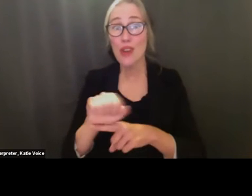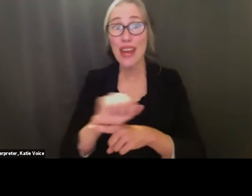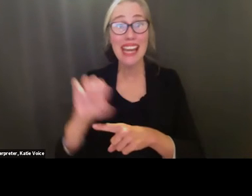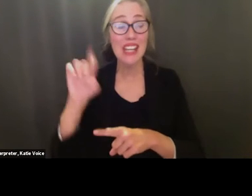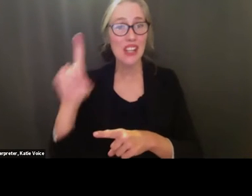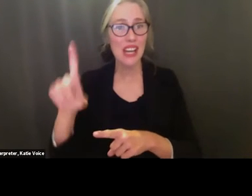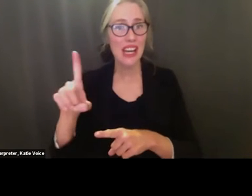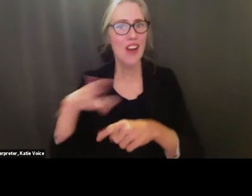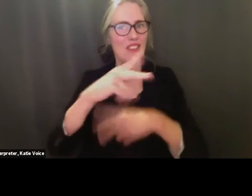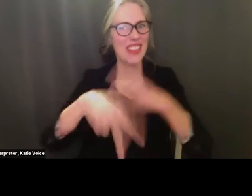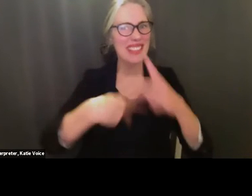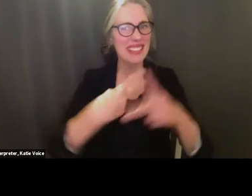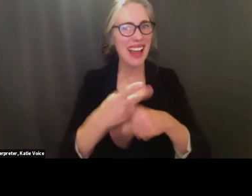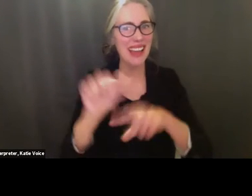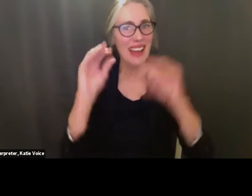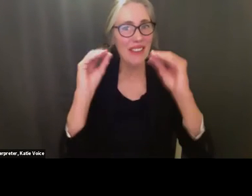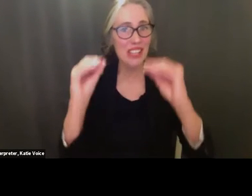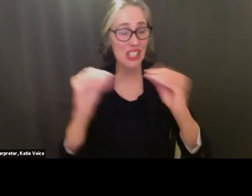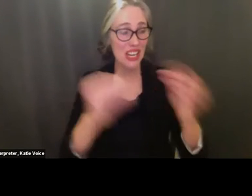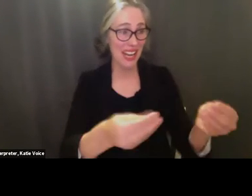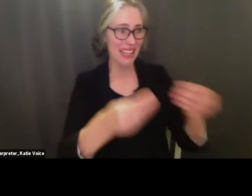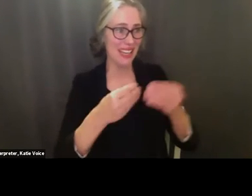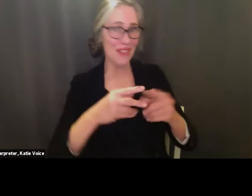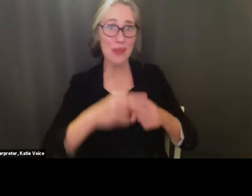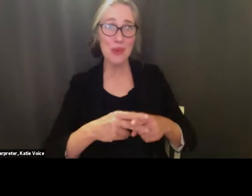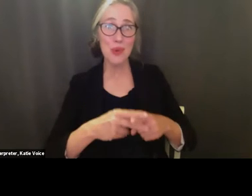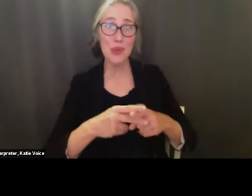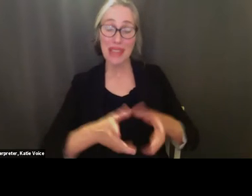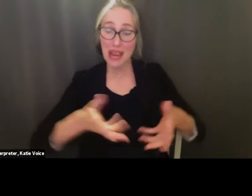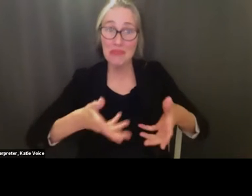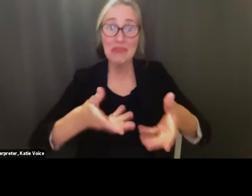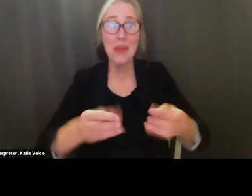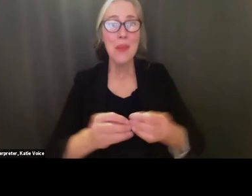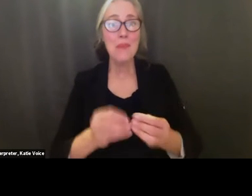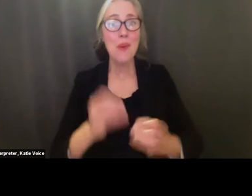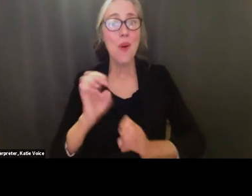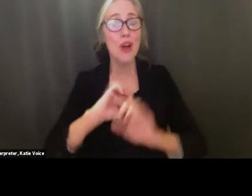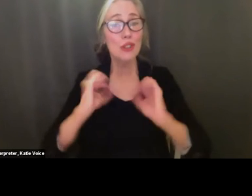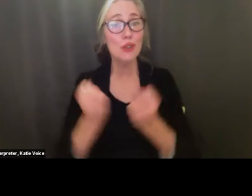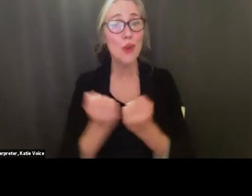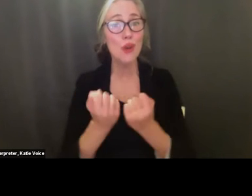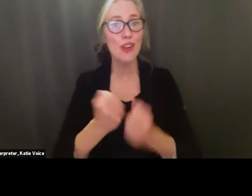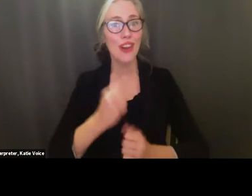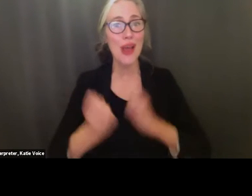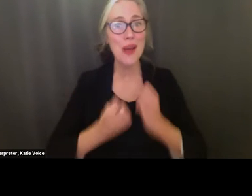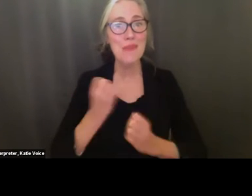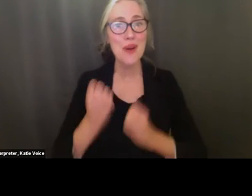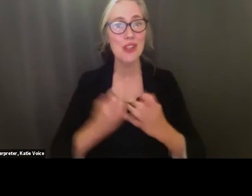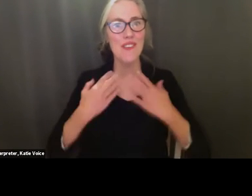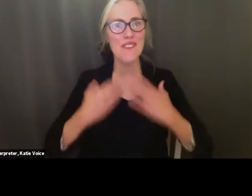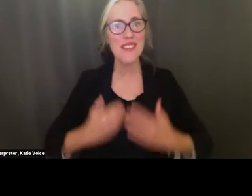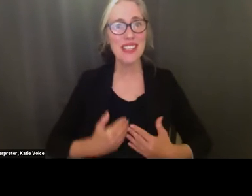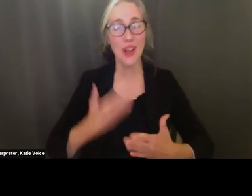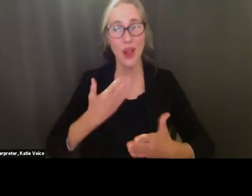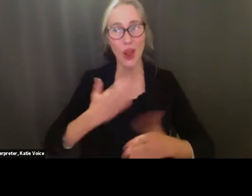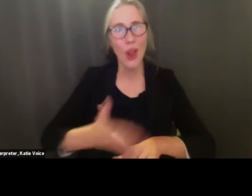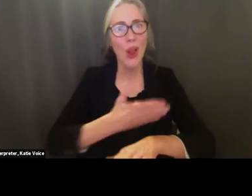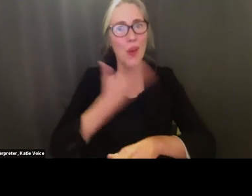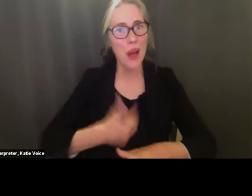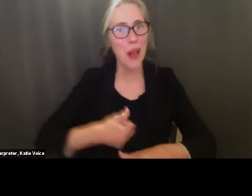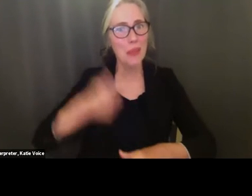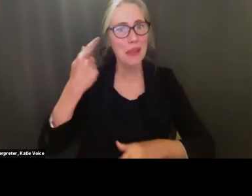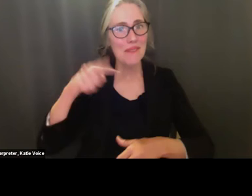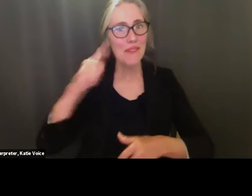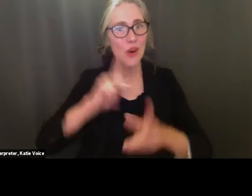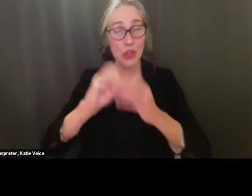gente. Y entonces aquí los educadores pueden aprender las destrezas básicas para poder apoyar el bienestar de